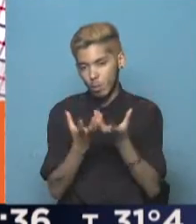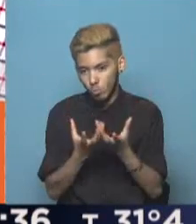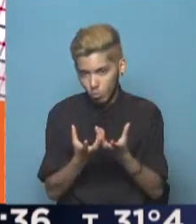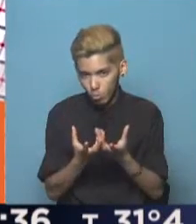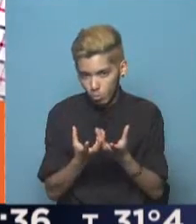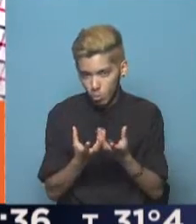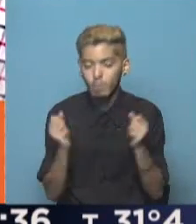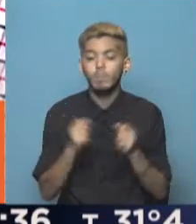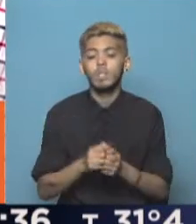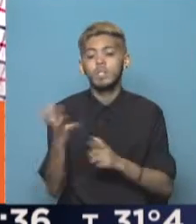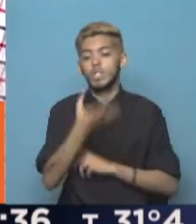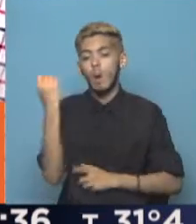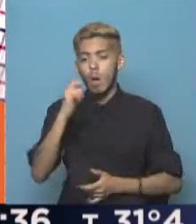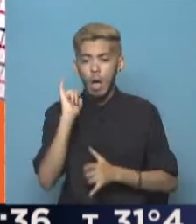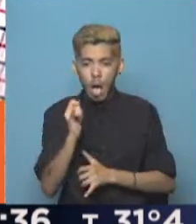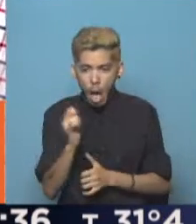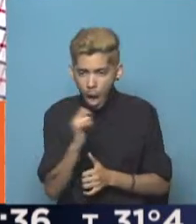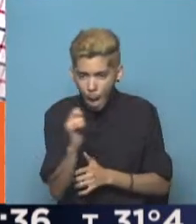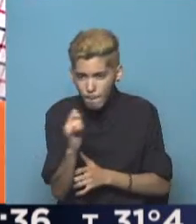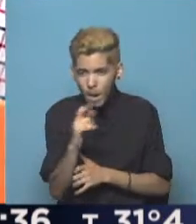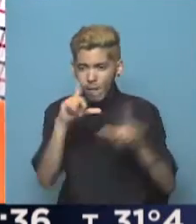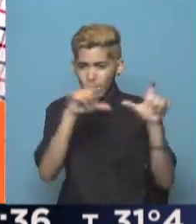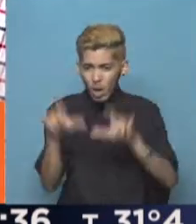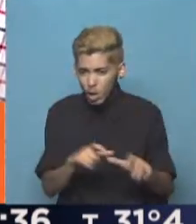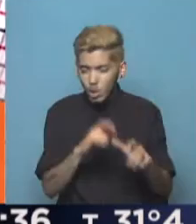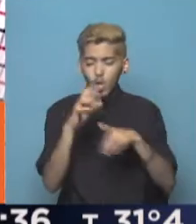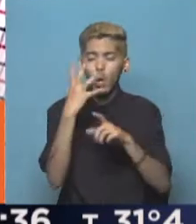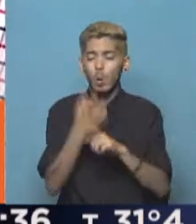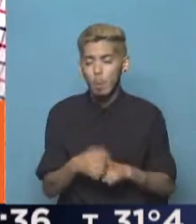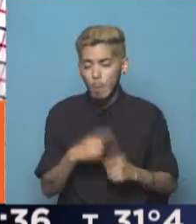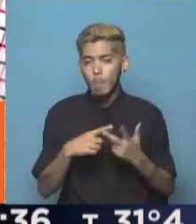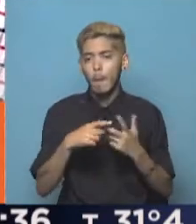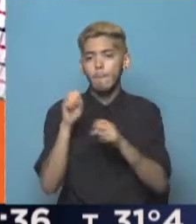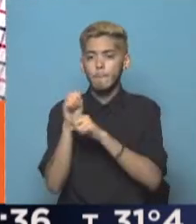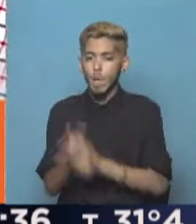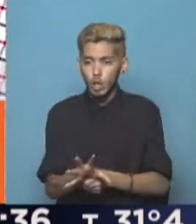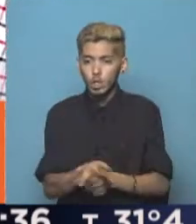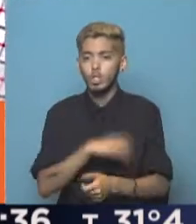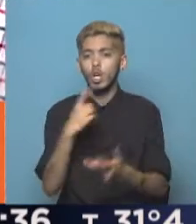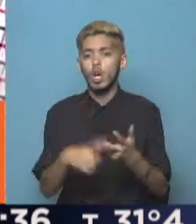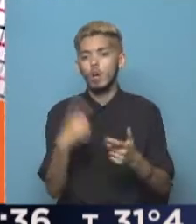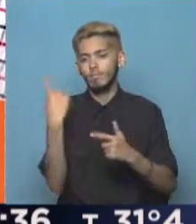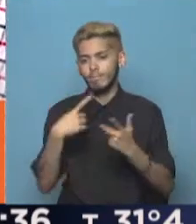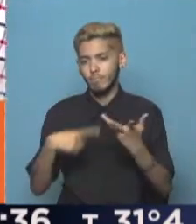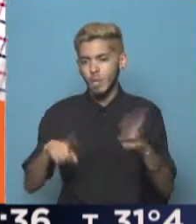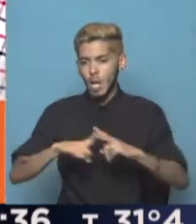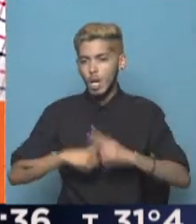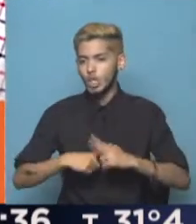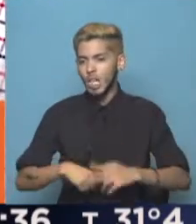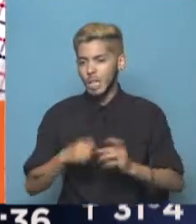llevaron cámaras de fotos, cámaras de video, proyector de video que usamos en los talleres que